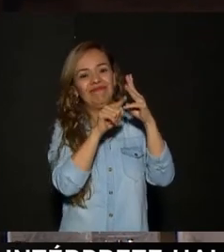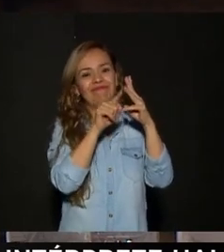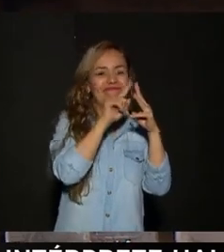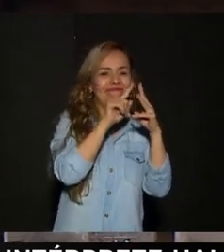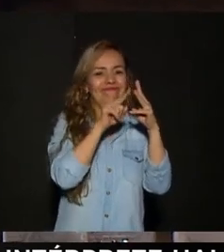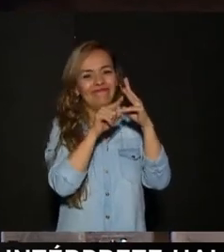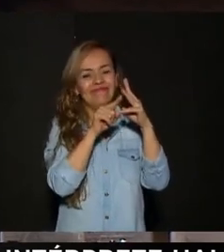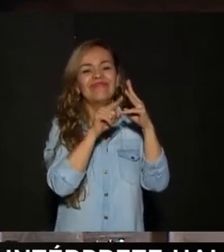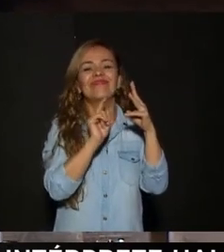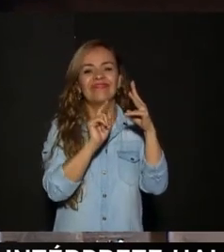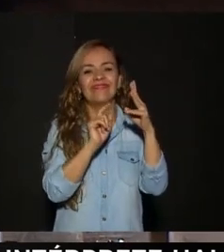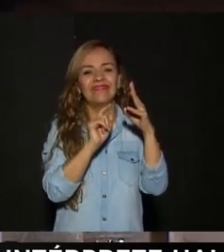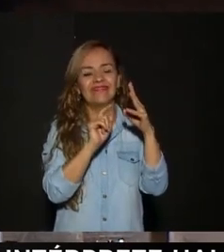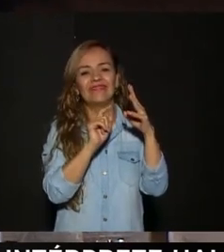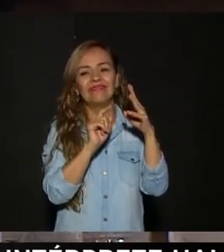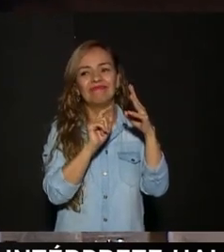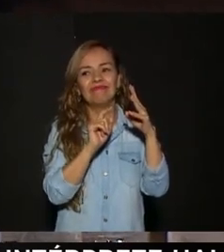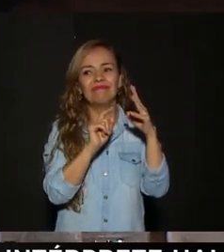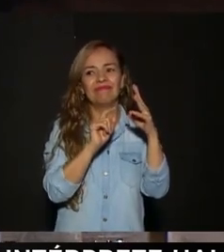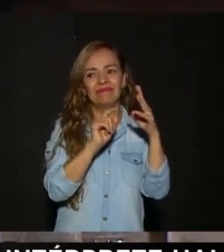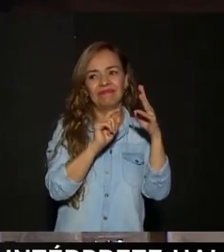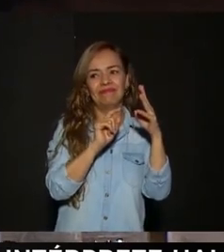Y a eso pasa sí. En casa. Intentemos.